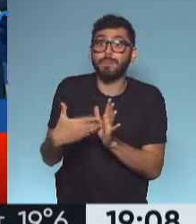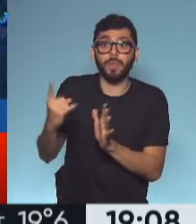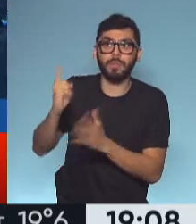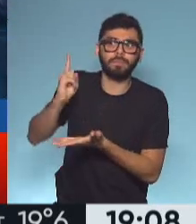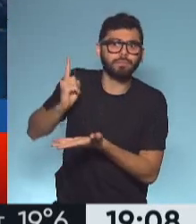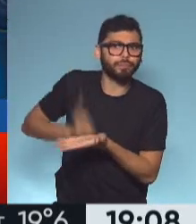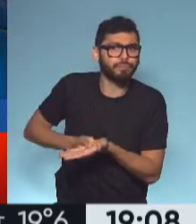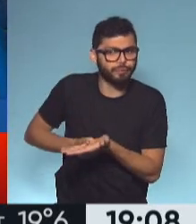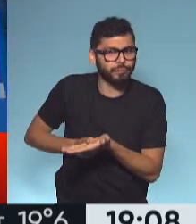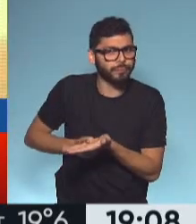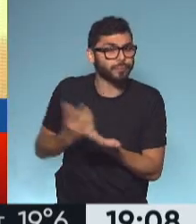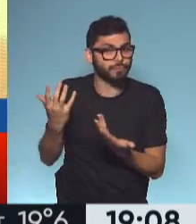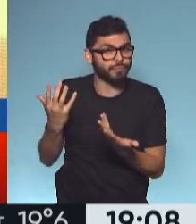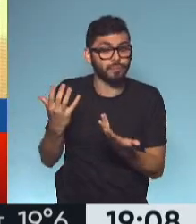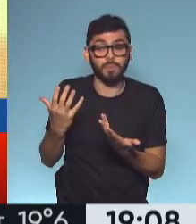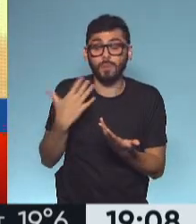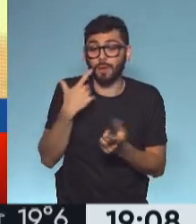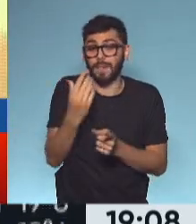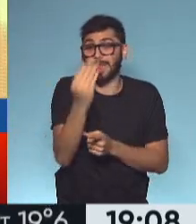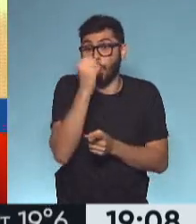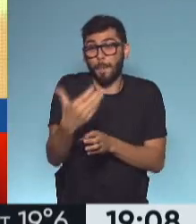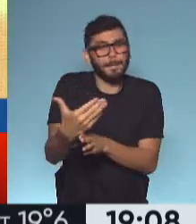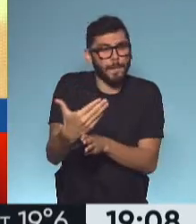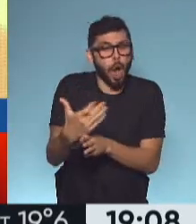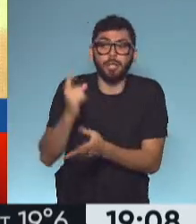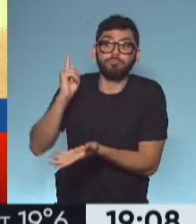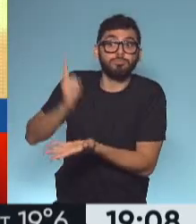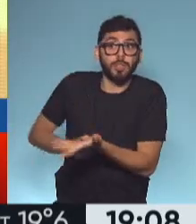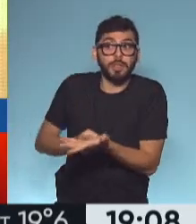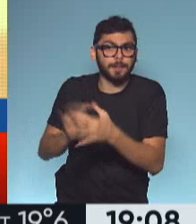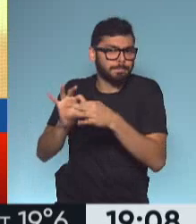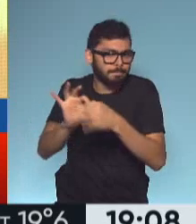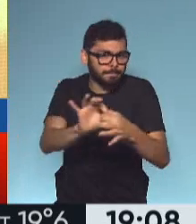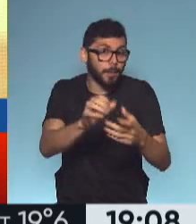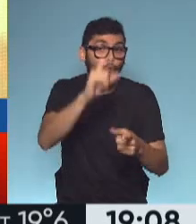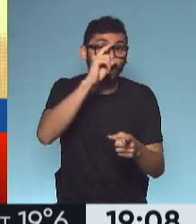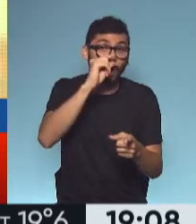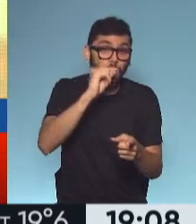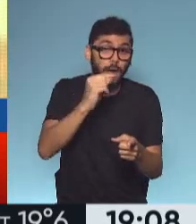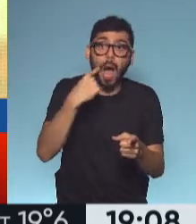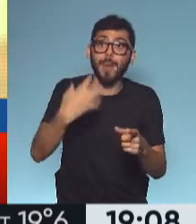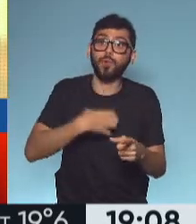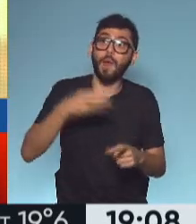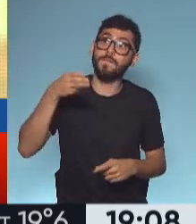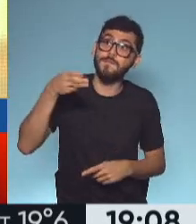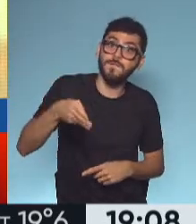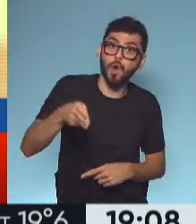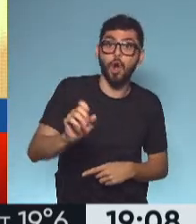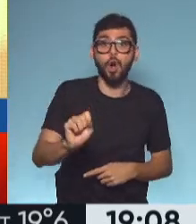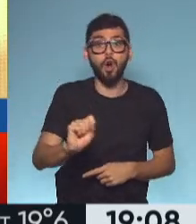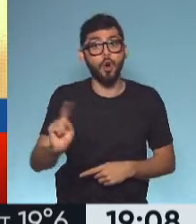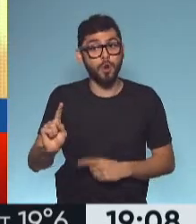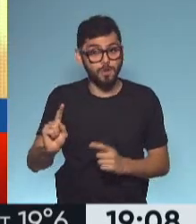tomen antes de este fin de semana. Entendemos condicionadas esas medidas para la presencialidad en los